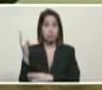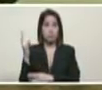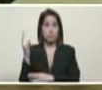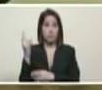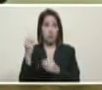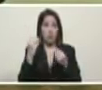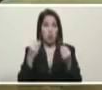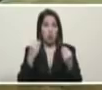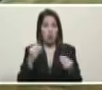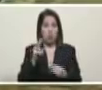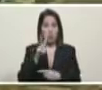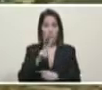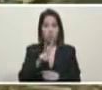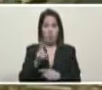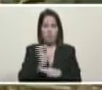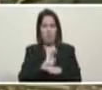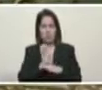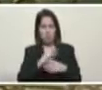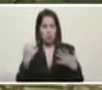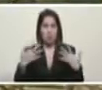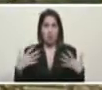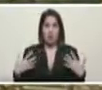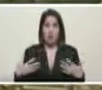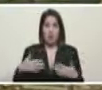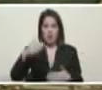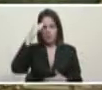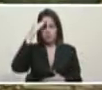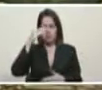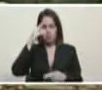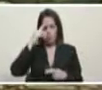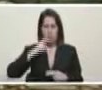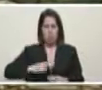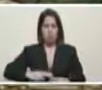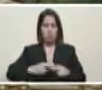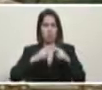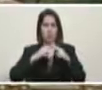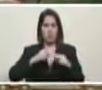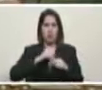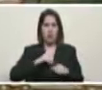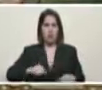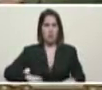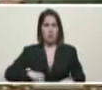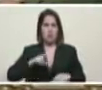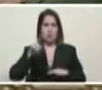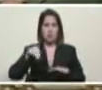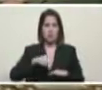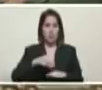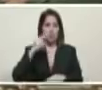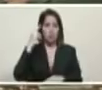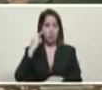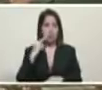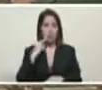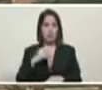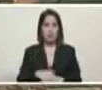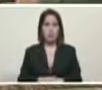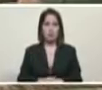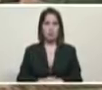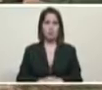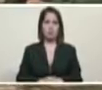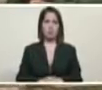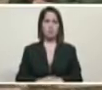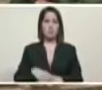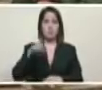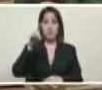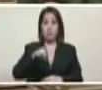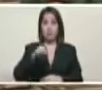contra 2 patrullas de soldados honorables de nuestra Guardia Nacional Bolivariana. Y también viene